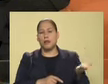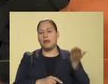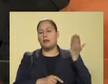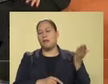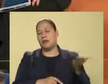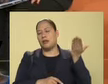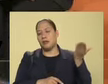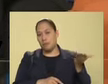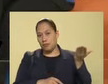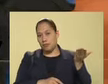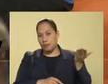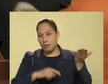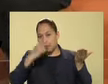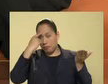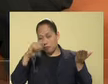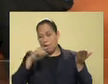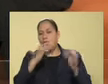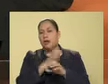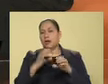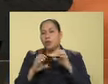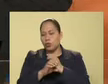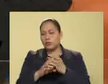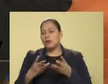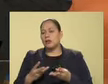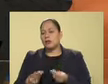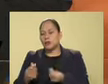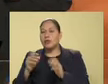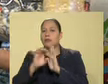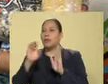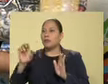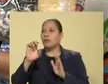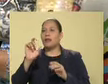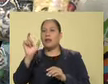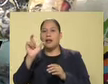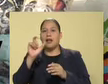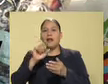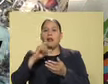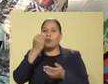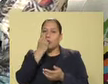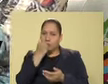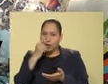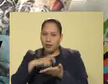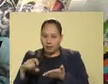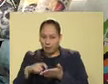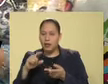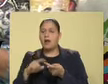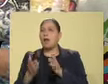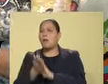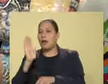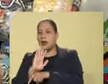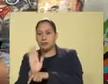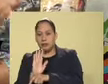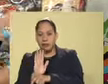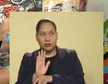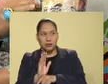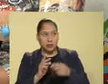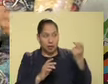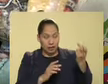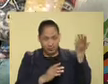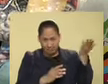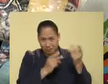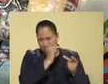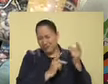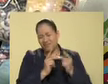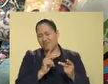para bienes imperecederos, ¿no? Por ejemplo, para ir al súper o para ir al cine. O sea, nunca es adecuado pedir